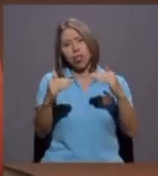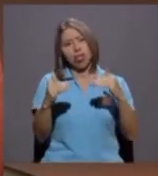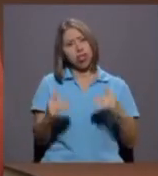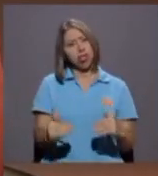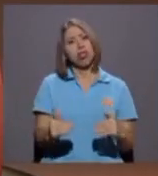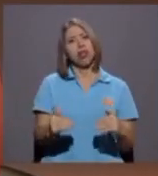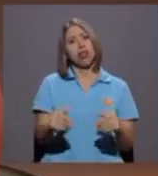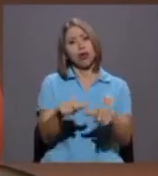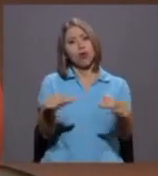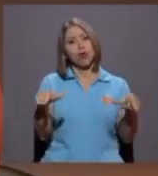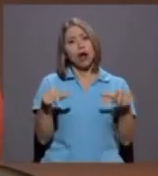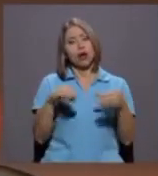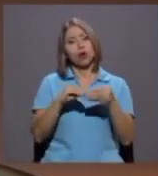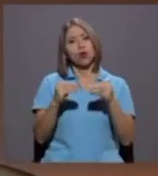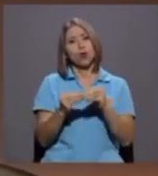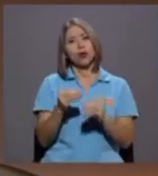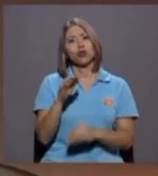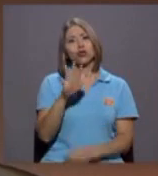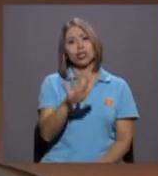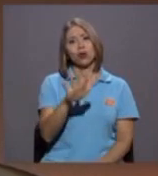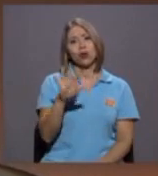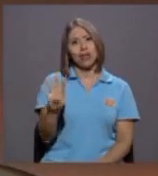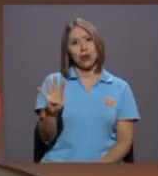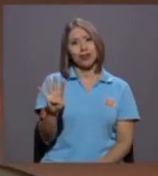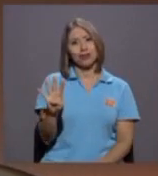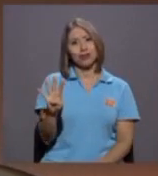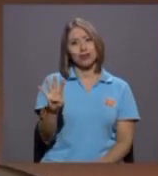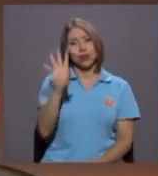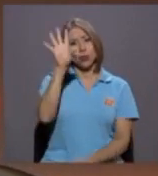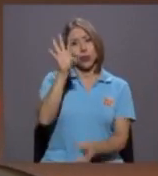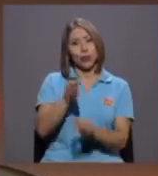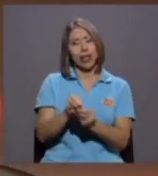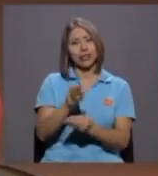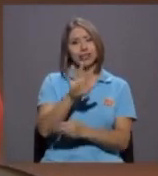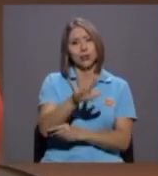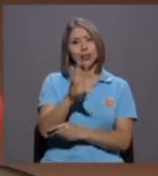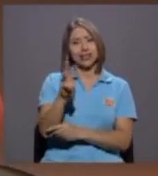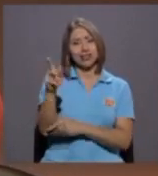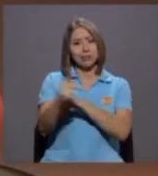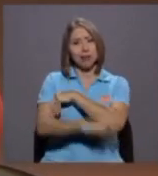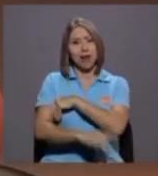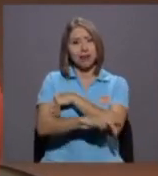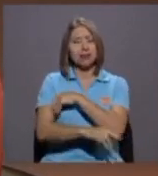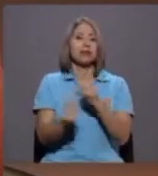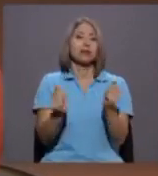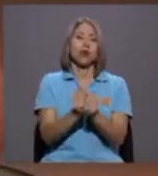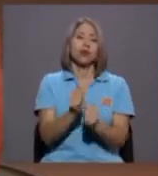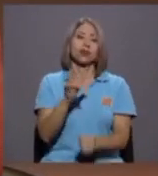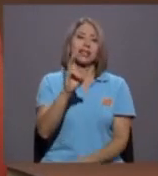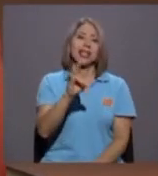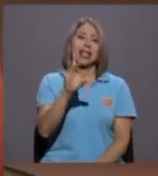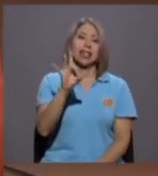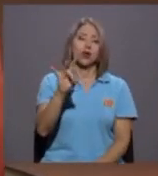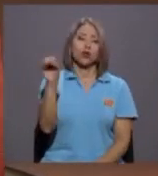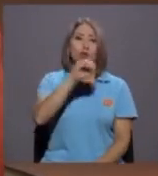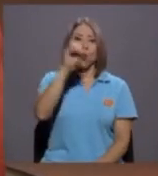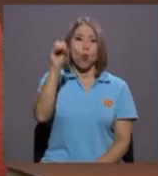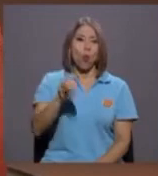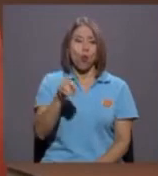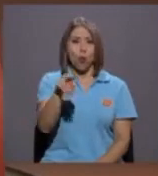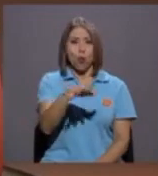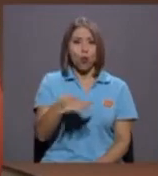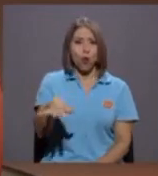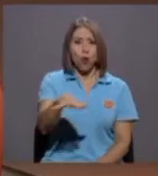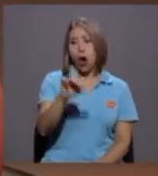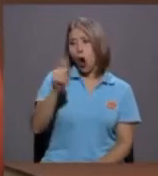lugar 54 de 56 países, con un 78% de nota o de promedio, mientras que el resto